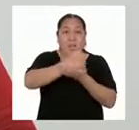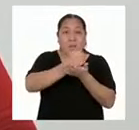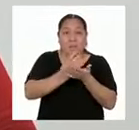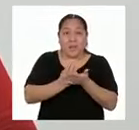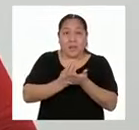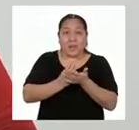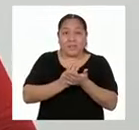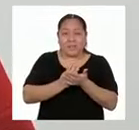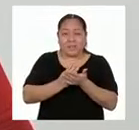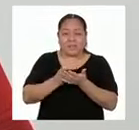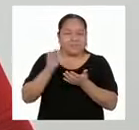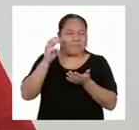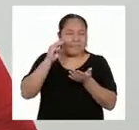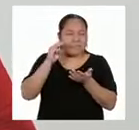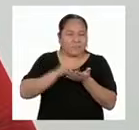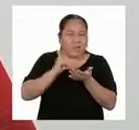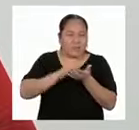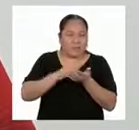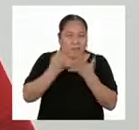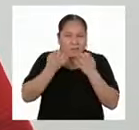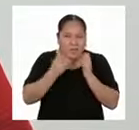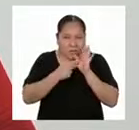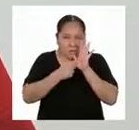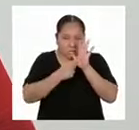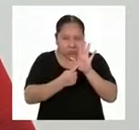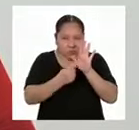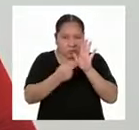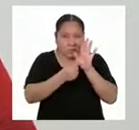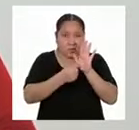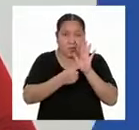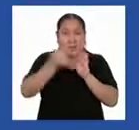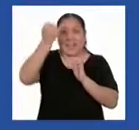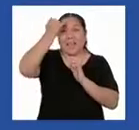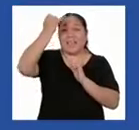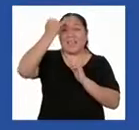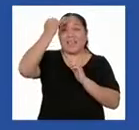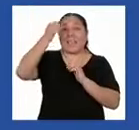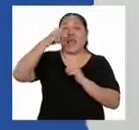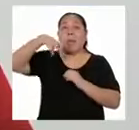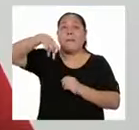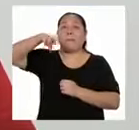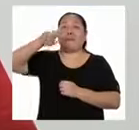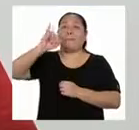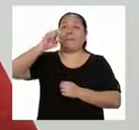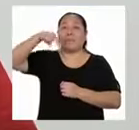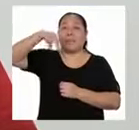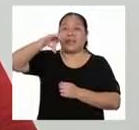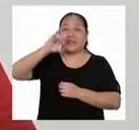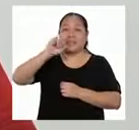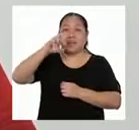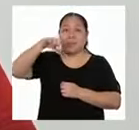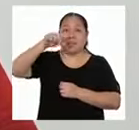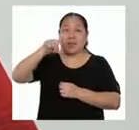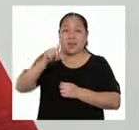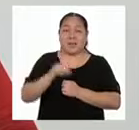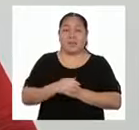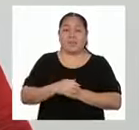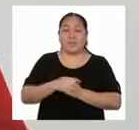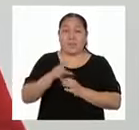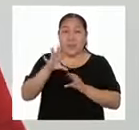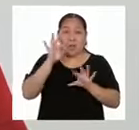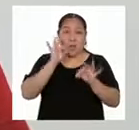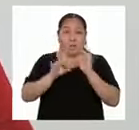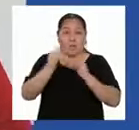aspecto más que quiero que identifiquemos. La idea principal. Para identificar la idea